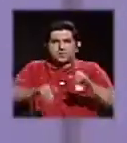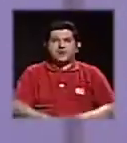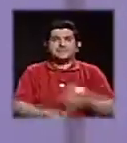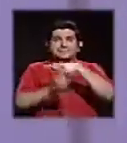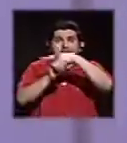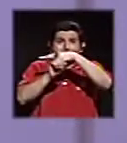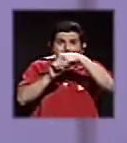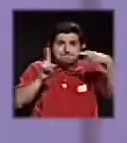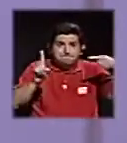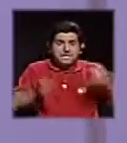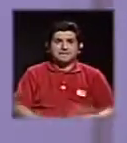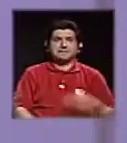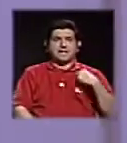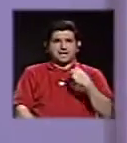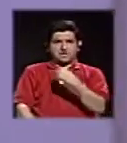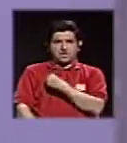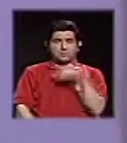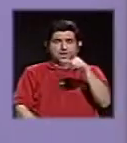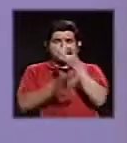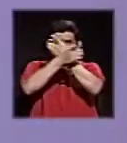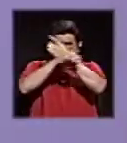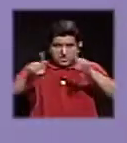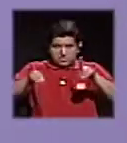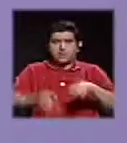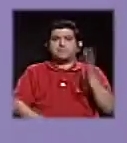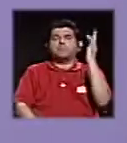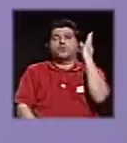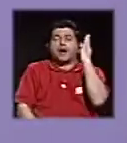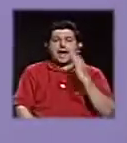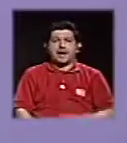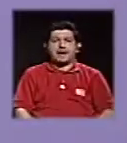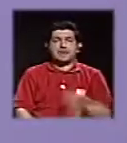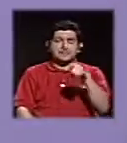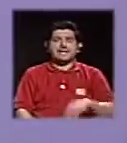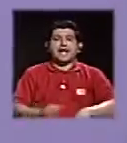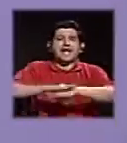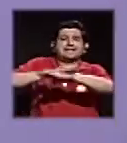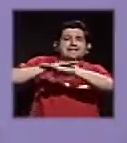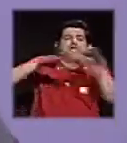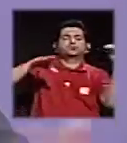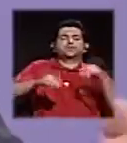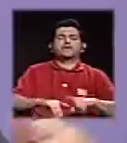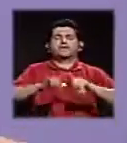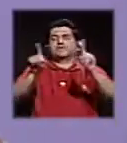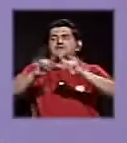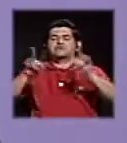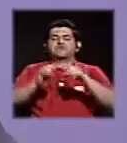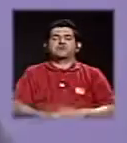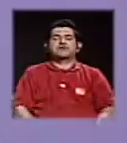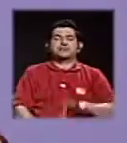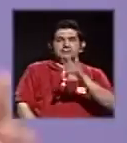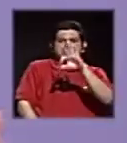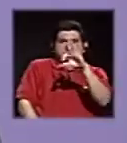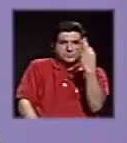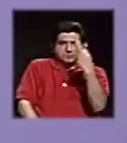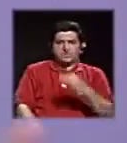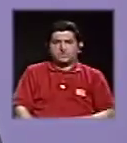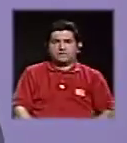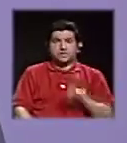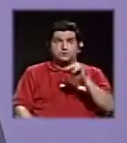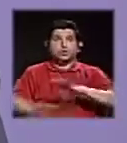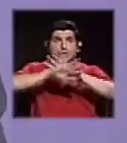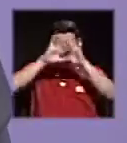mitad de los integrantes de esa democracia que somos las mujeres estamos excluidas de las diferentes expresiones una de esas